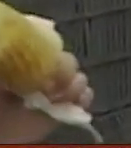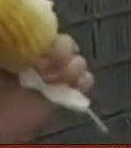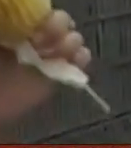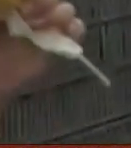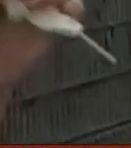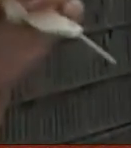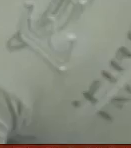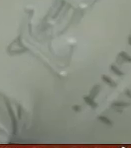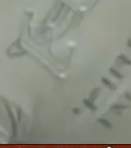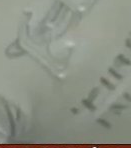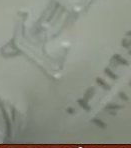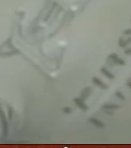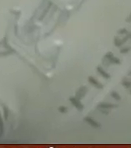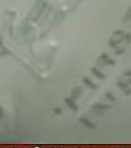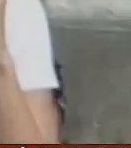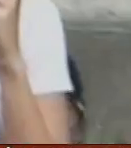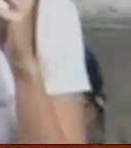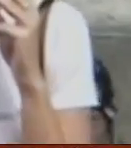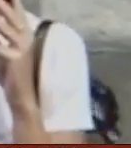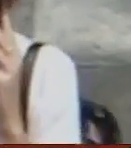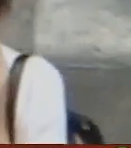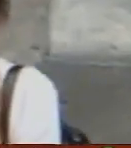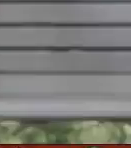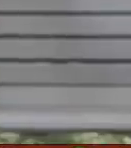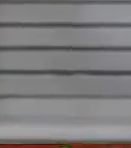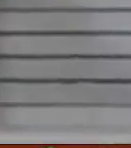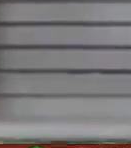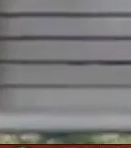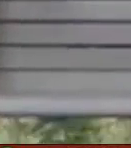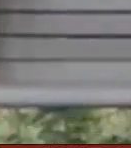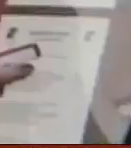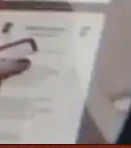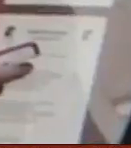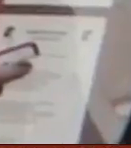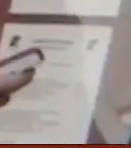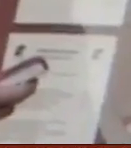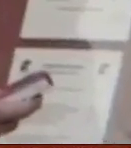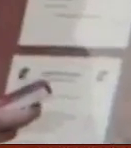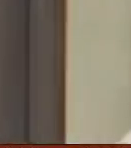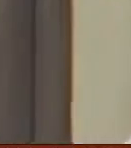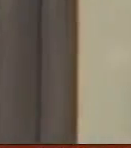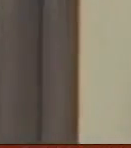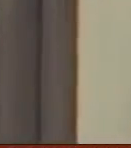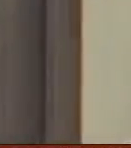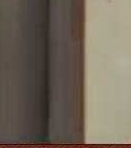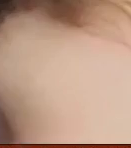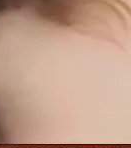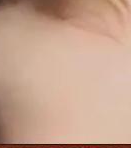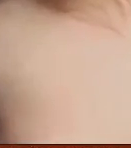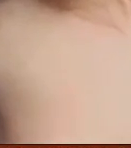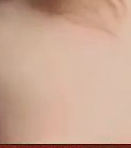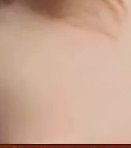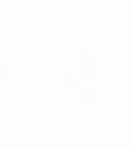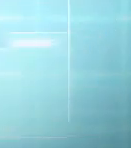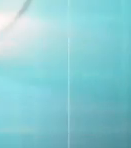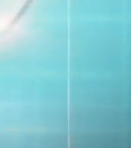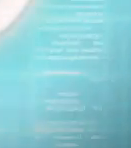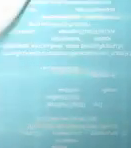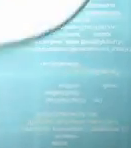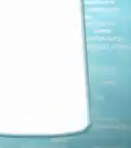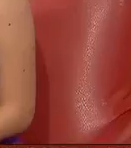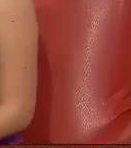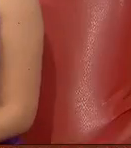más adictas, curiosamente, se encontraron en Medio Oriente y las menos en la parte norte y oeste de Europa, por lo